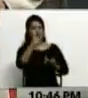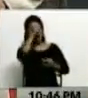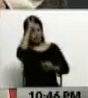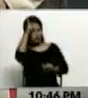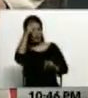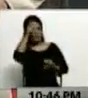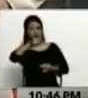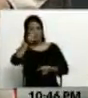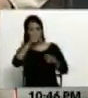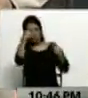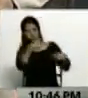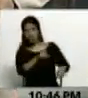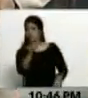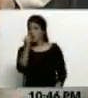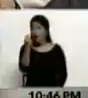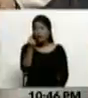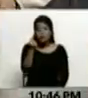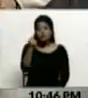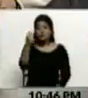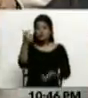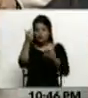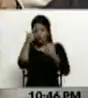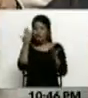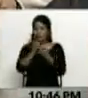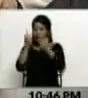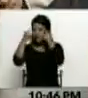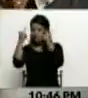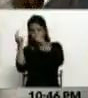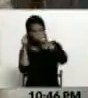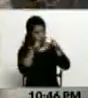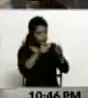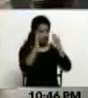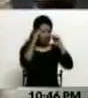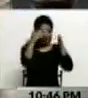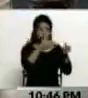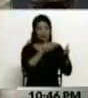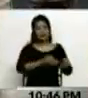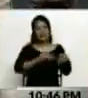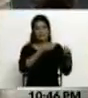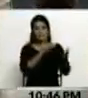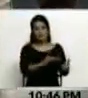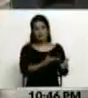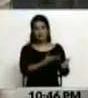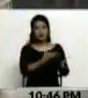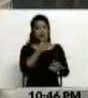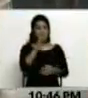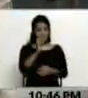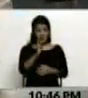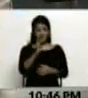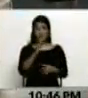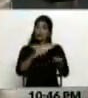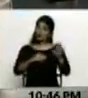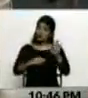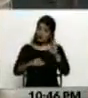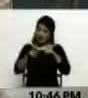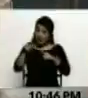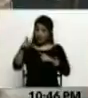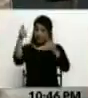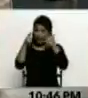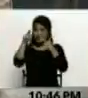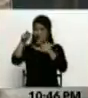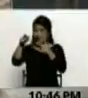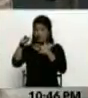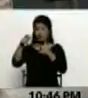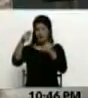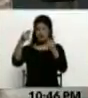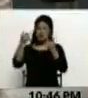los indios de los venezolanos y que su pensamiento sigue marcando el